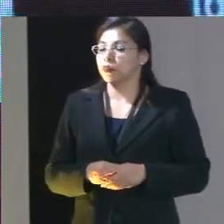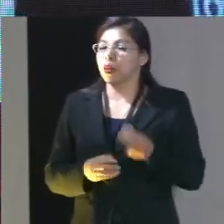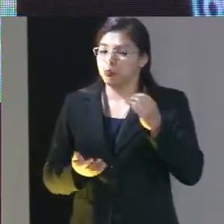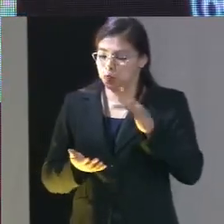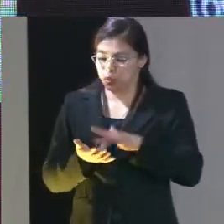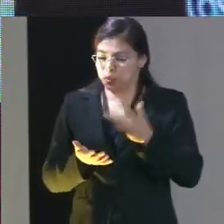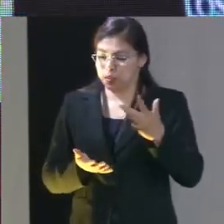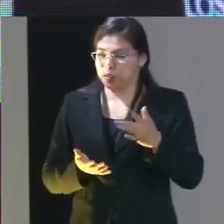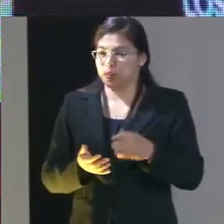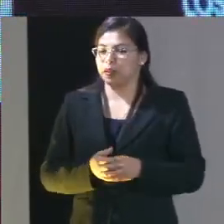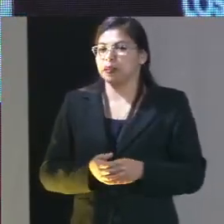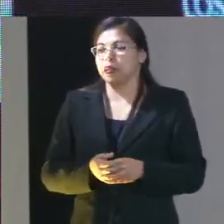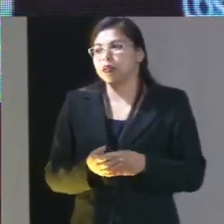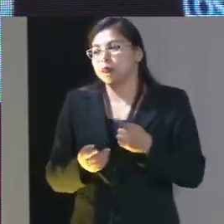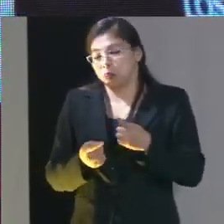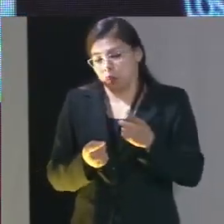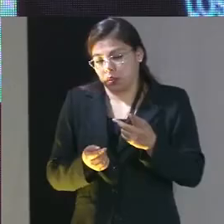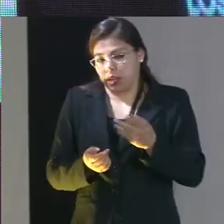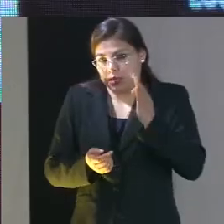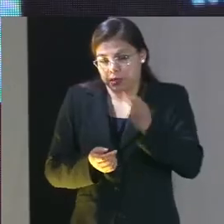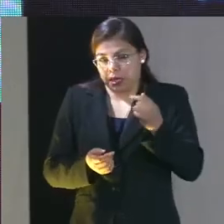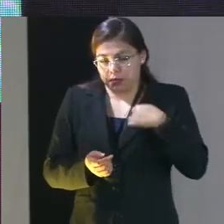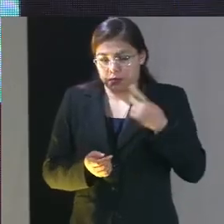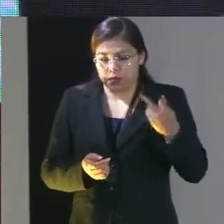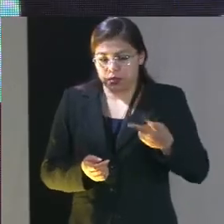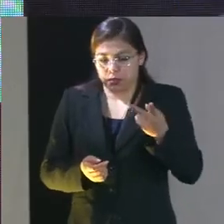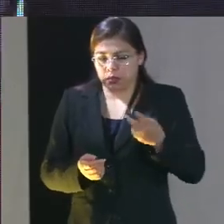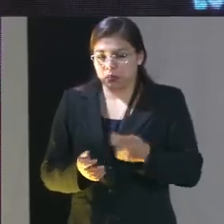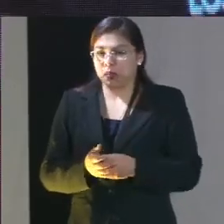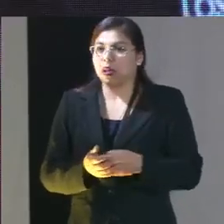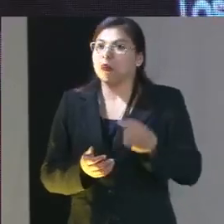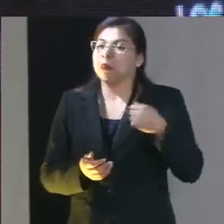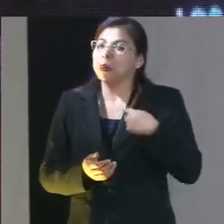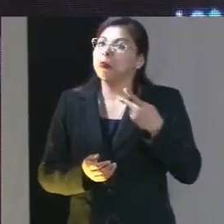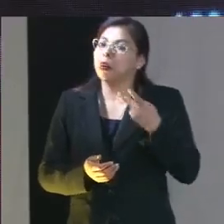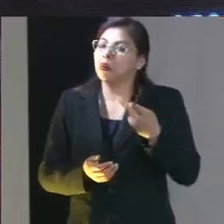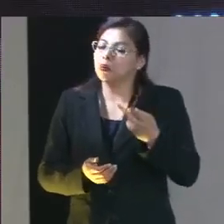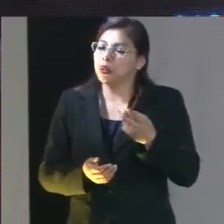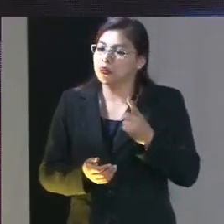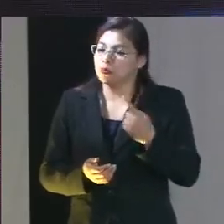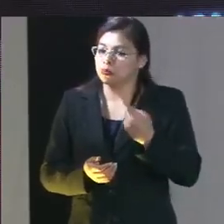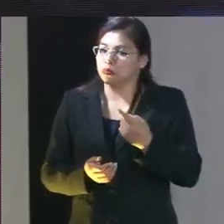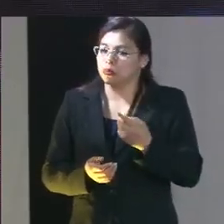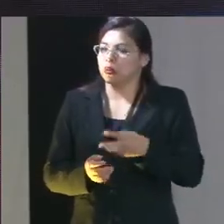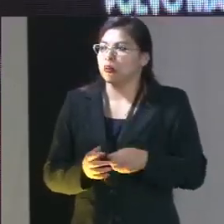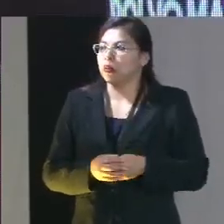Muchas gracias por permitir las preguntas. Mis preguntas son estas.